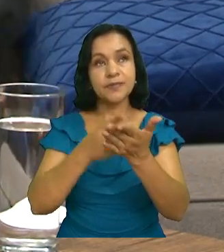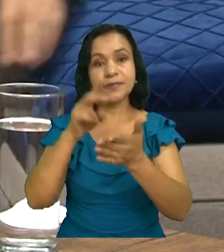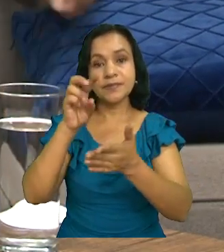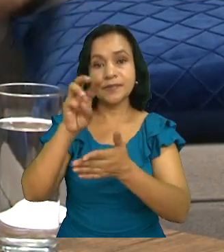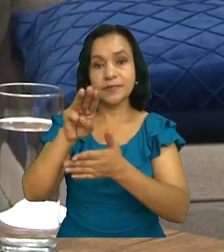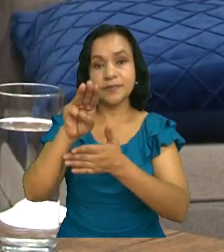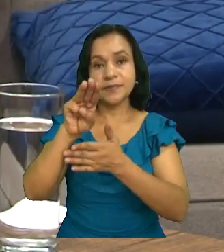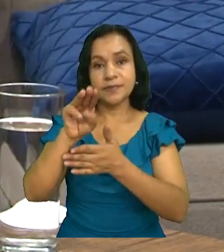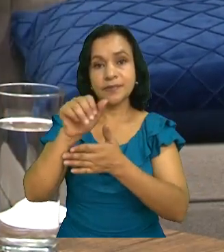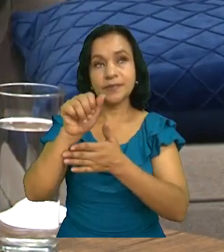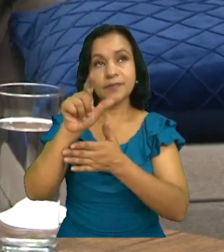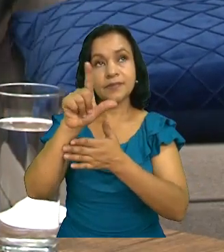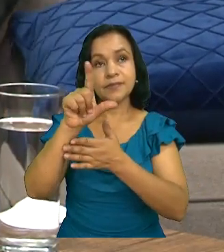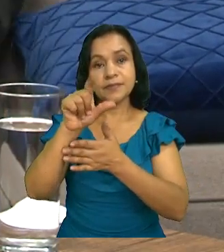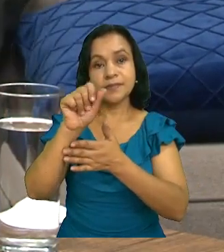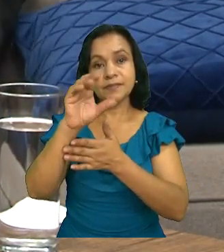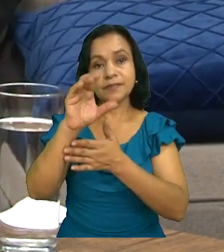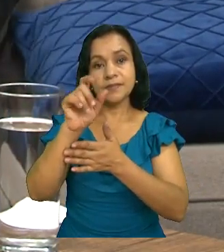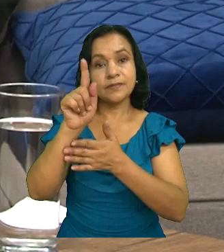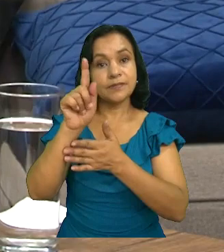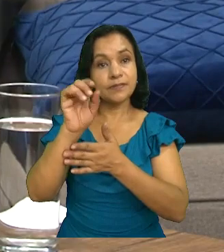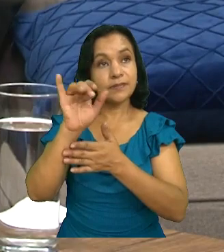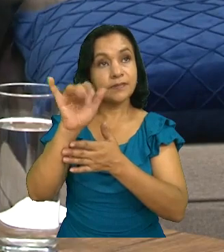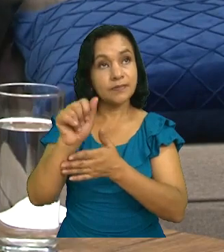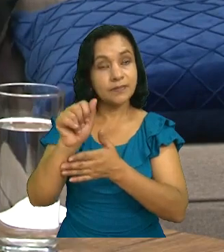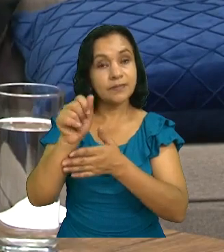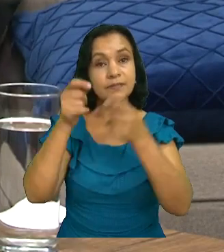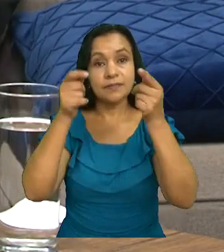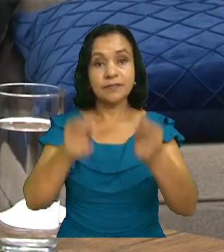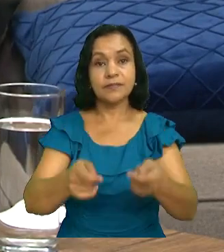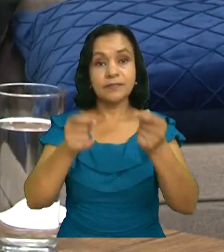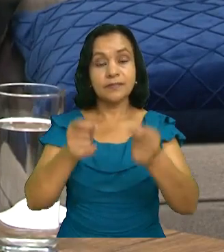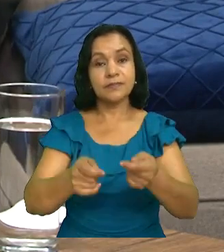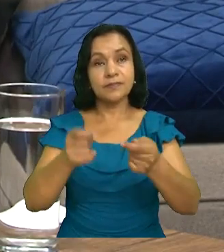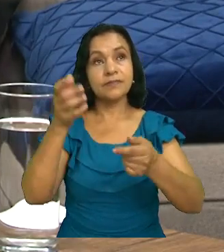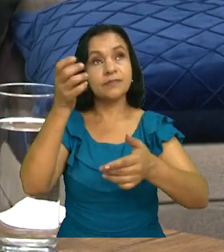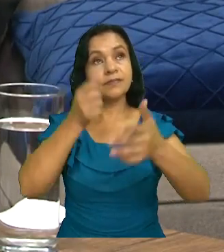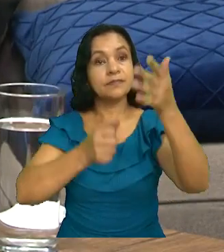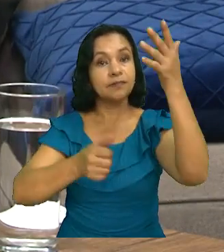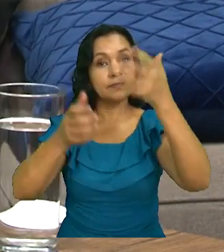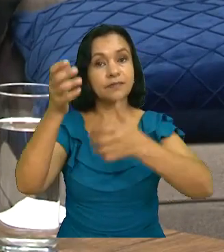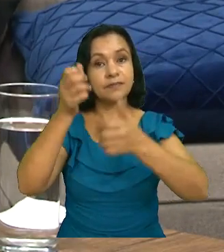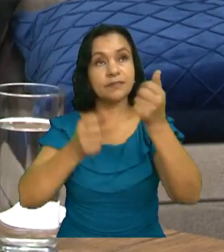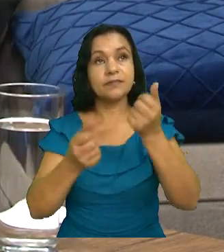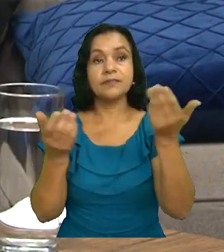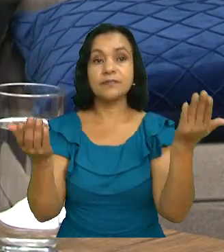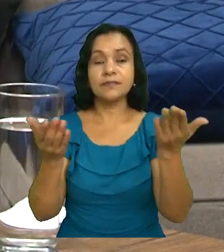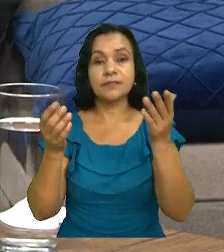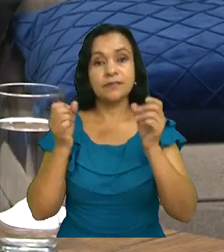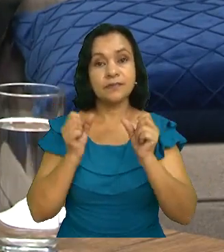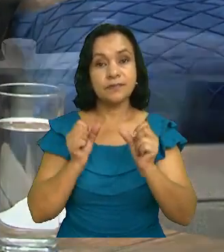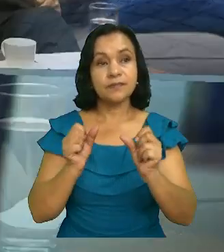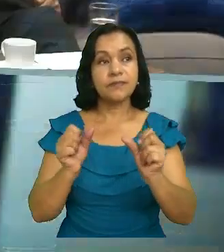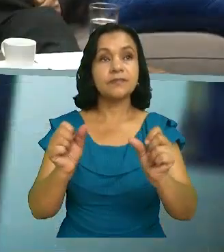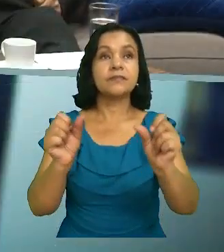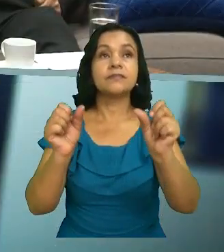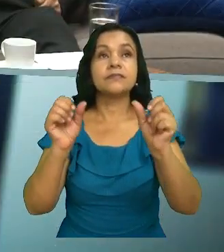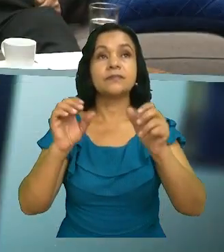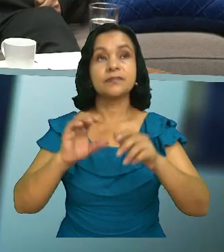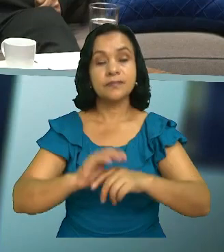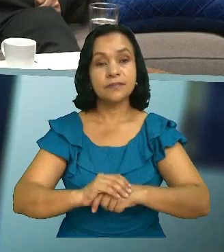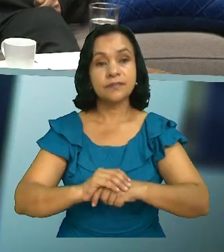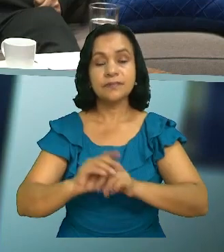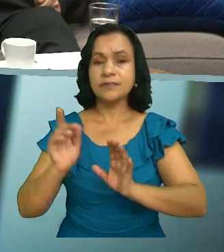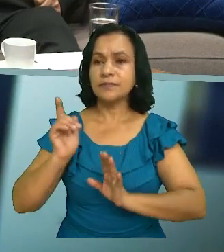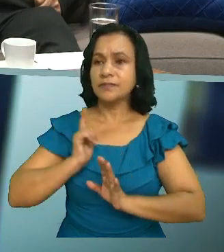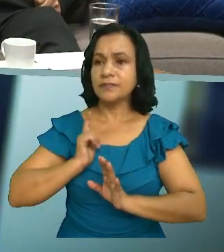Malacatoya del Palo del Papayal, que vincula a Granada con Boaco, es un proyecto que está en marcha, pues. Ya está en marcha, ya lo